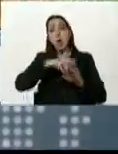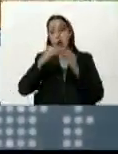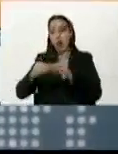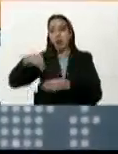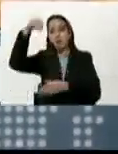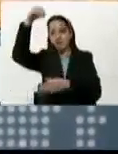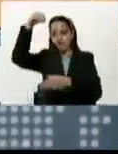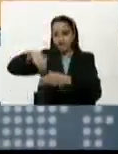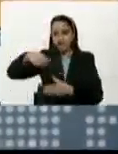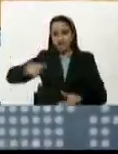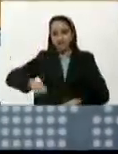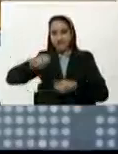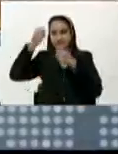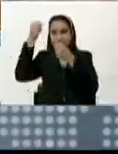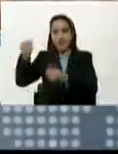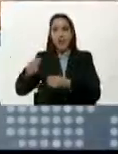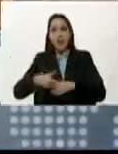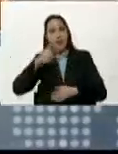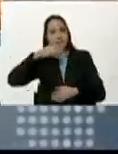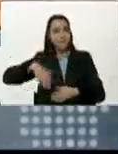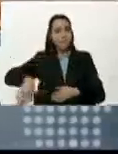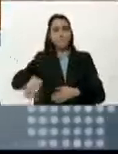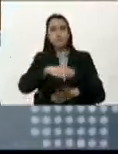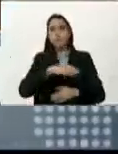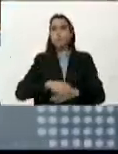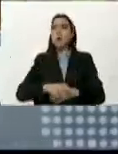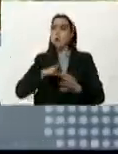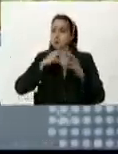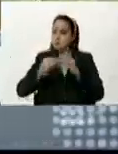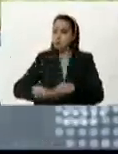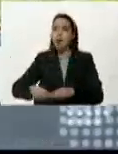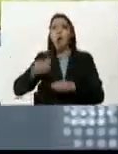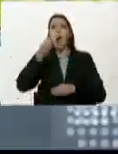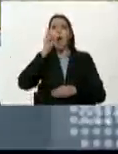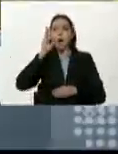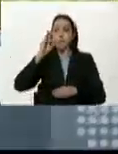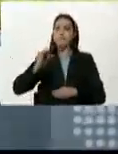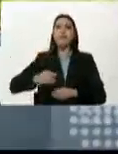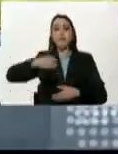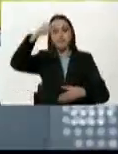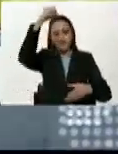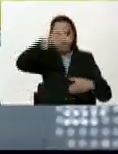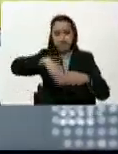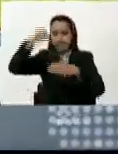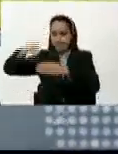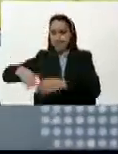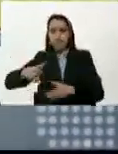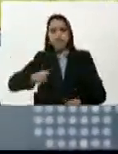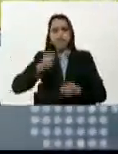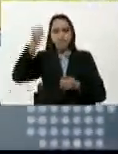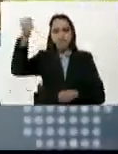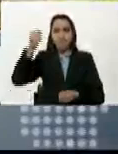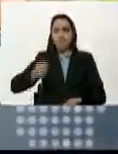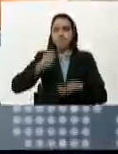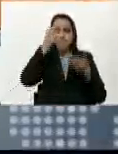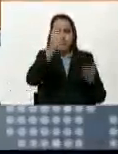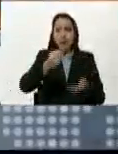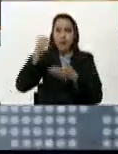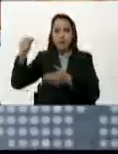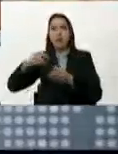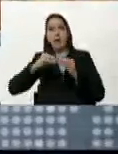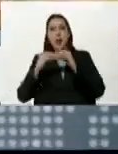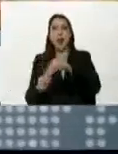café para el pueblo café para los claros compadres clac clac clac clac clac clac